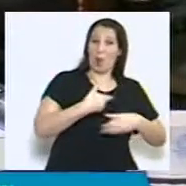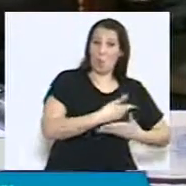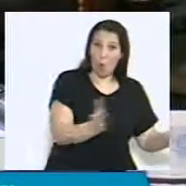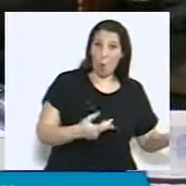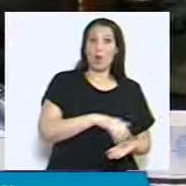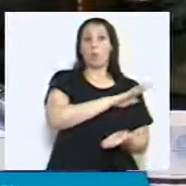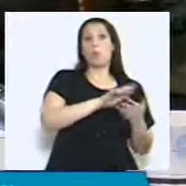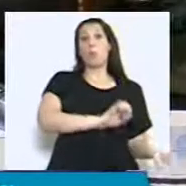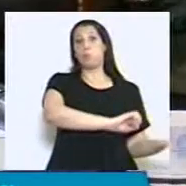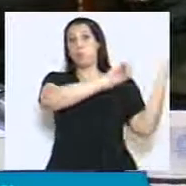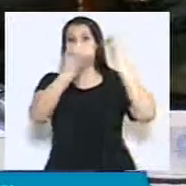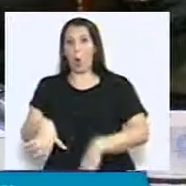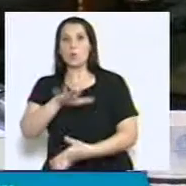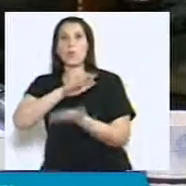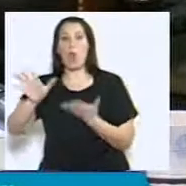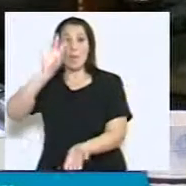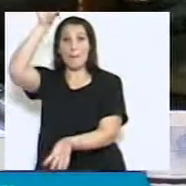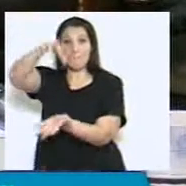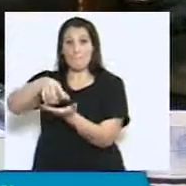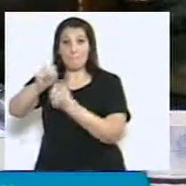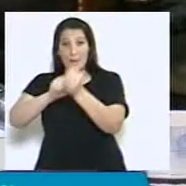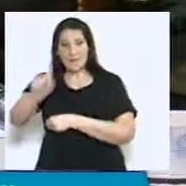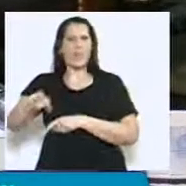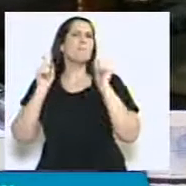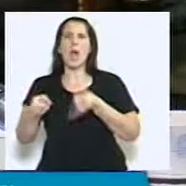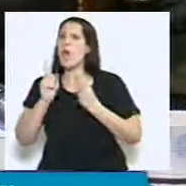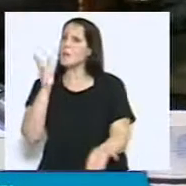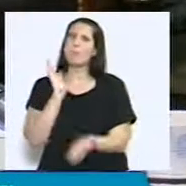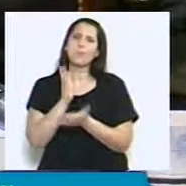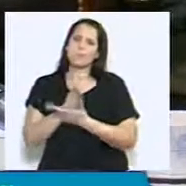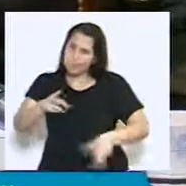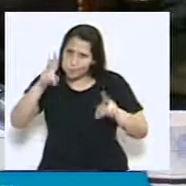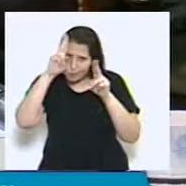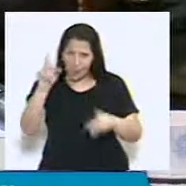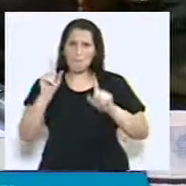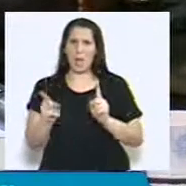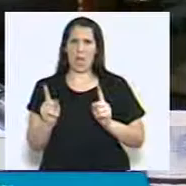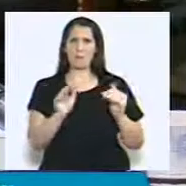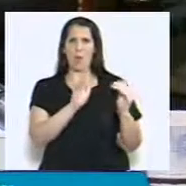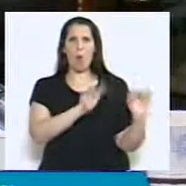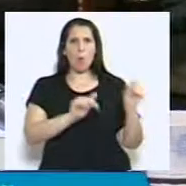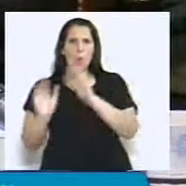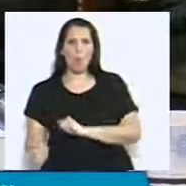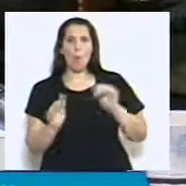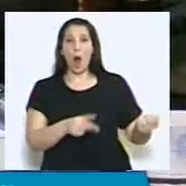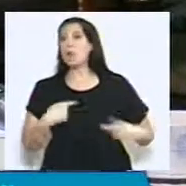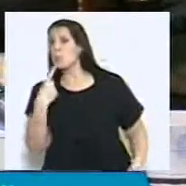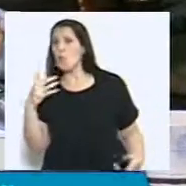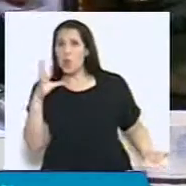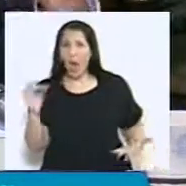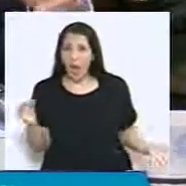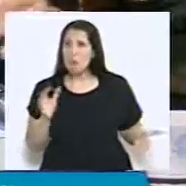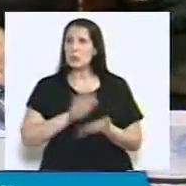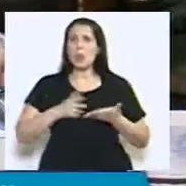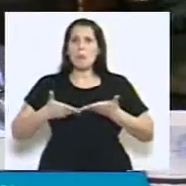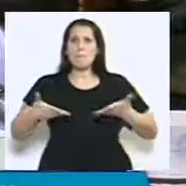empresa mantiene los derechos laborales, económicos y de la seguridad social. Si hubiera alguna duda por la